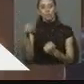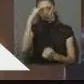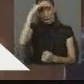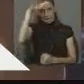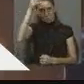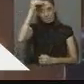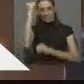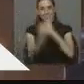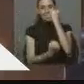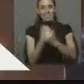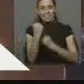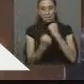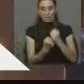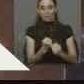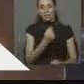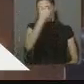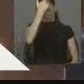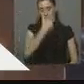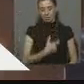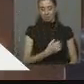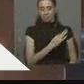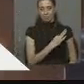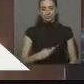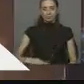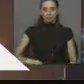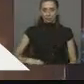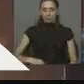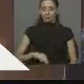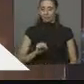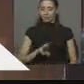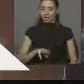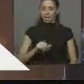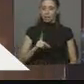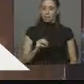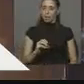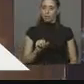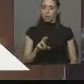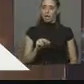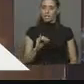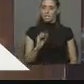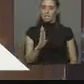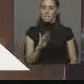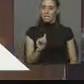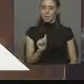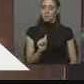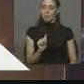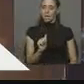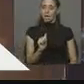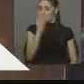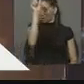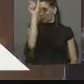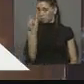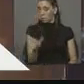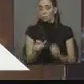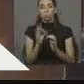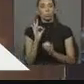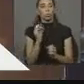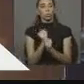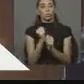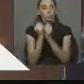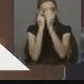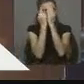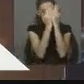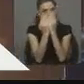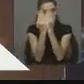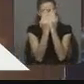experiencia. Como parlamentario, Armando Arancibia era muy trabajador y